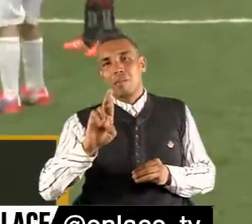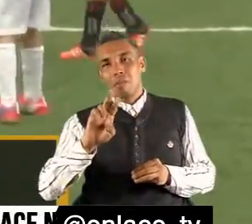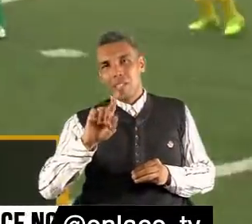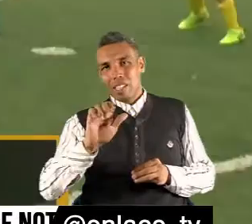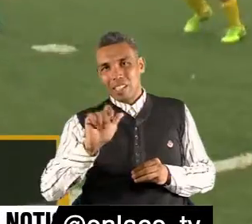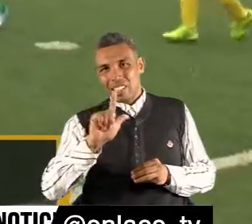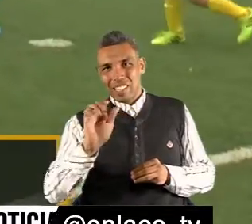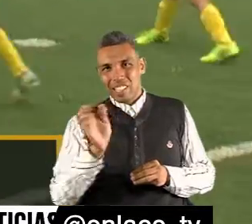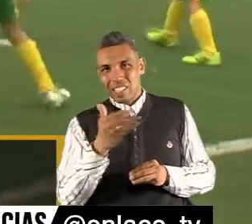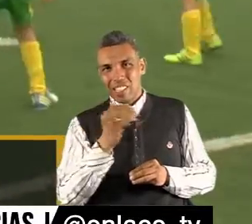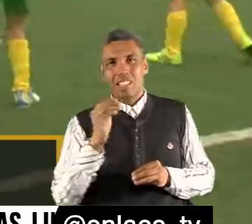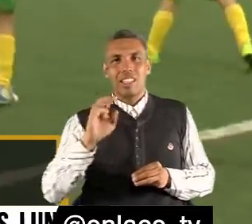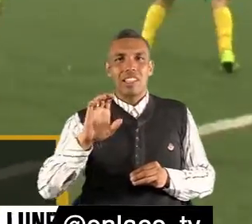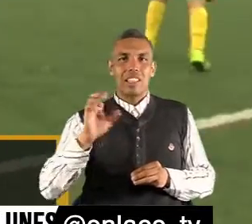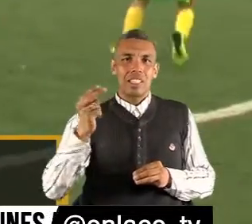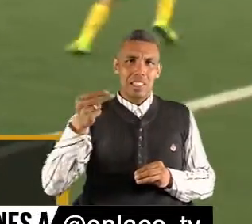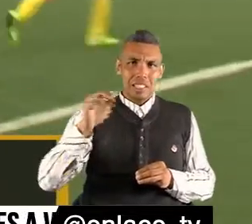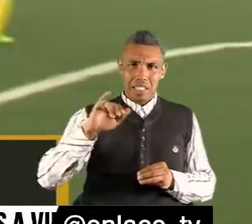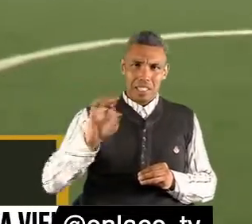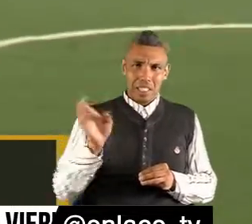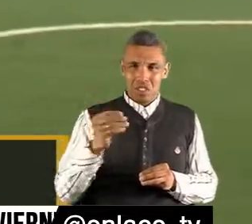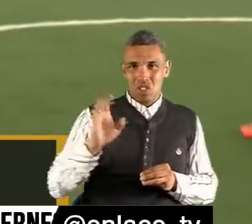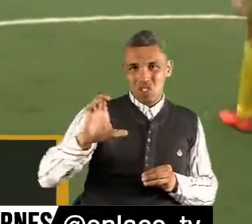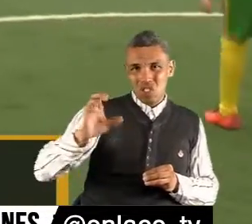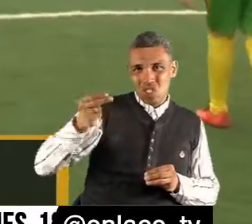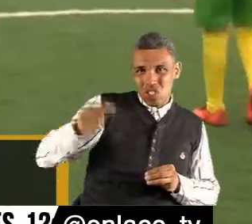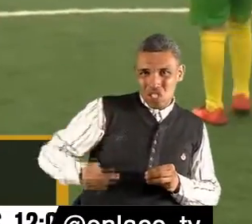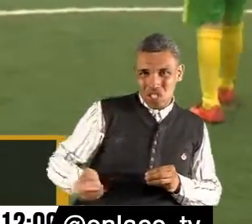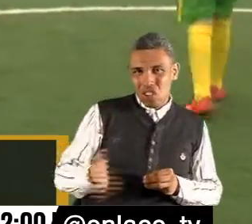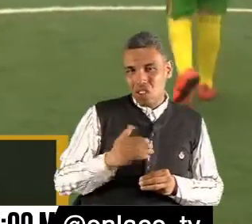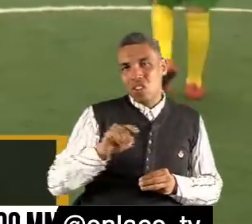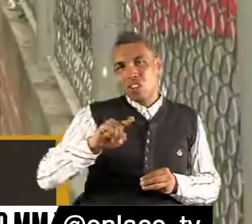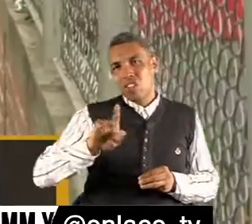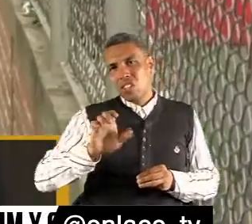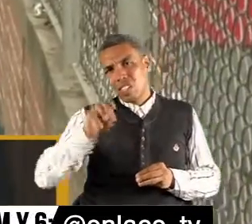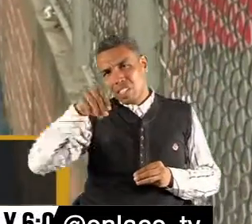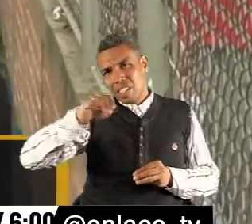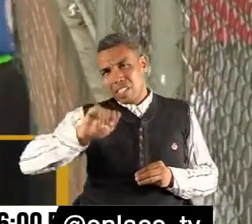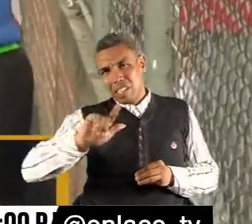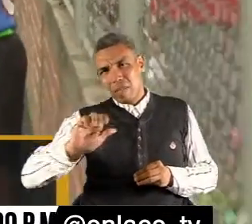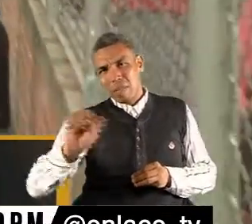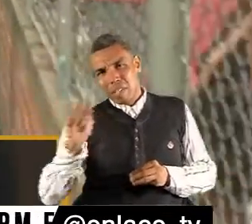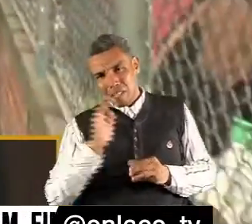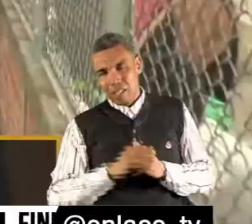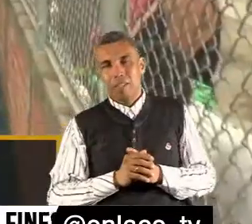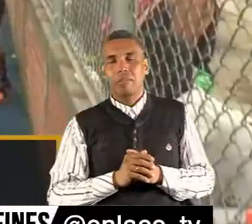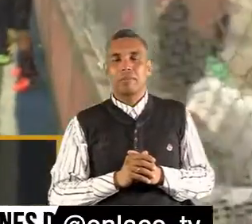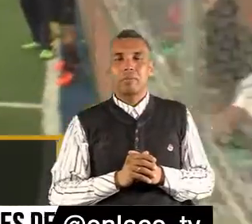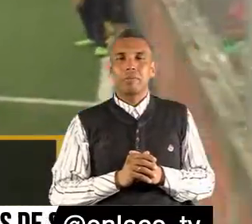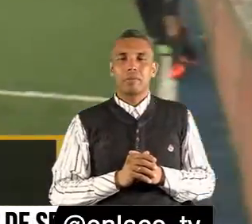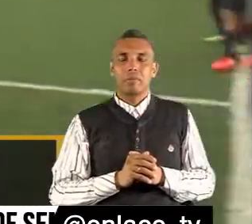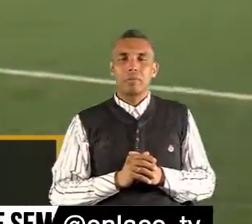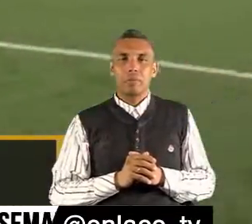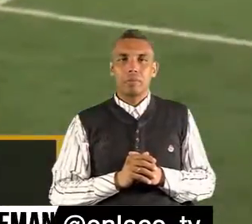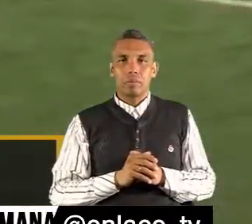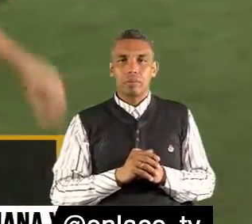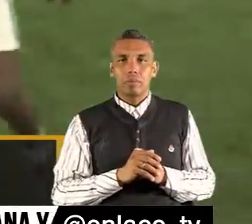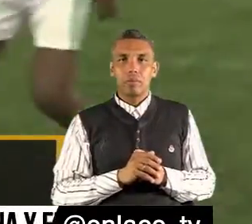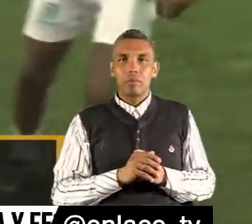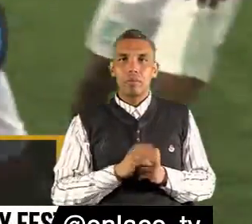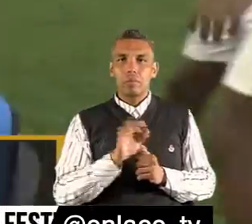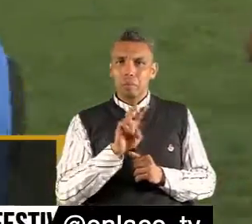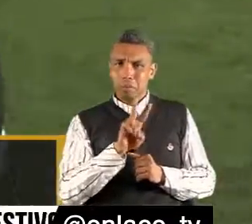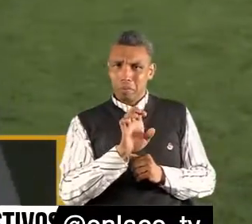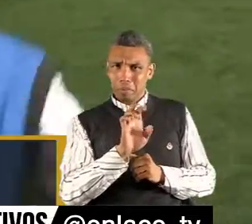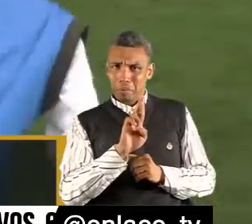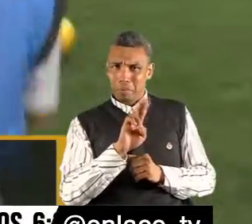y Chicó. Inderva venció 4-2 a Chicó y Versalles se impuso 4-1 ante Villarrosa. Hasta la fecha, los